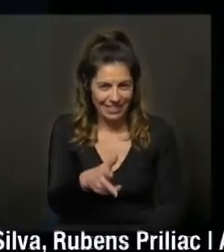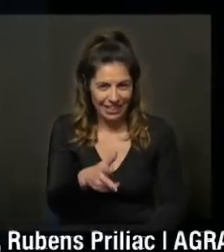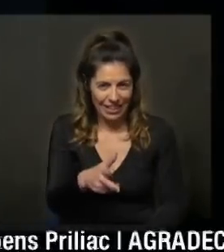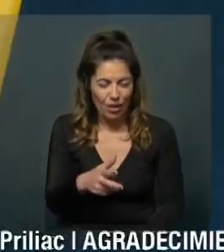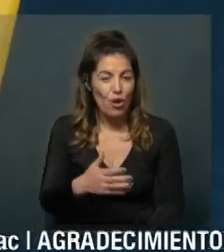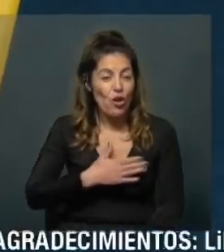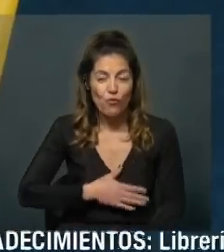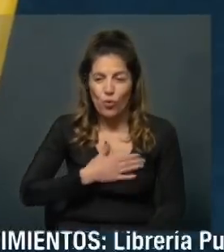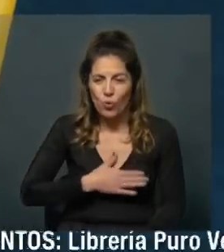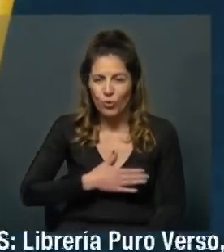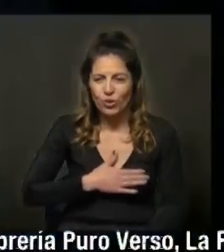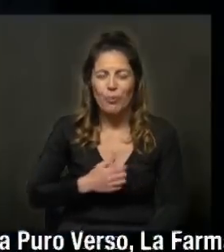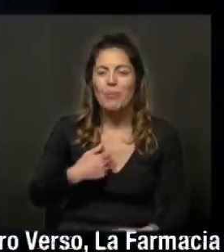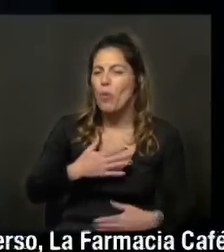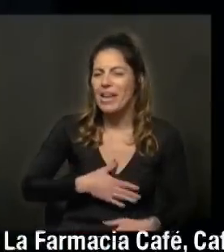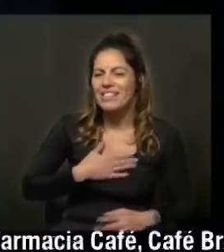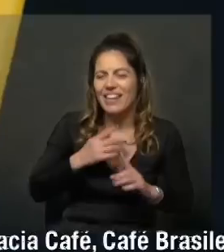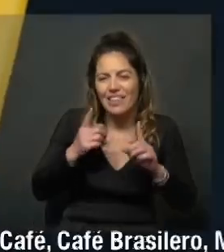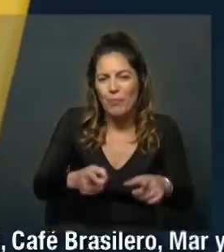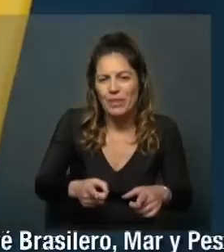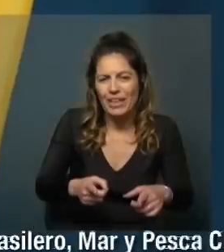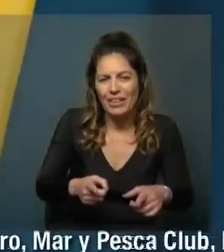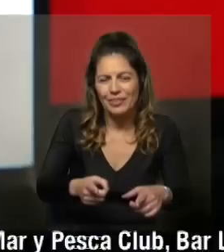Fue un gusto para mí un placer También